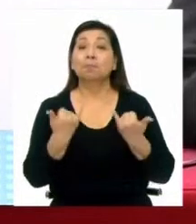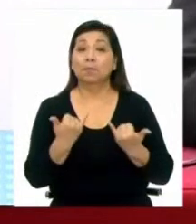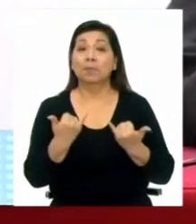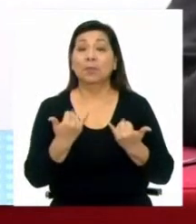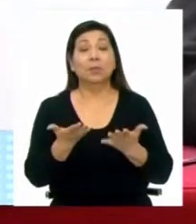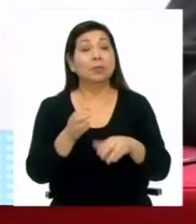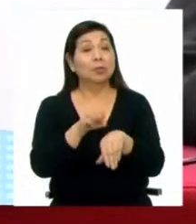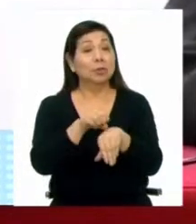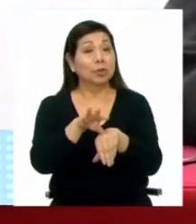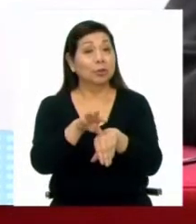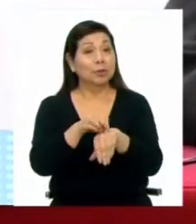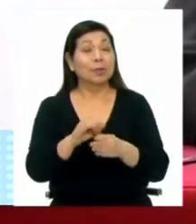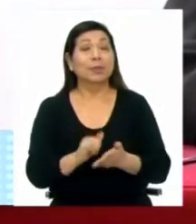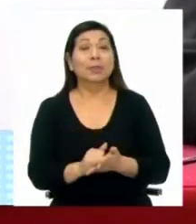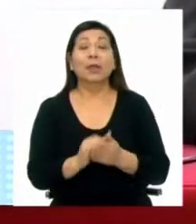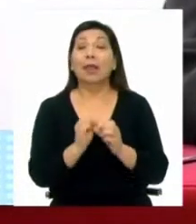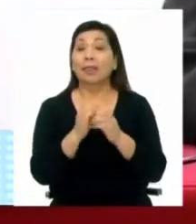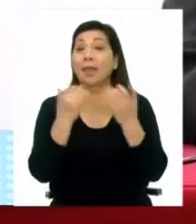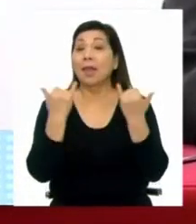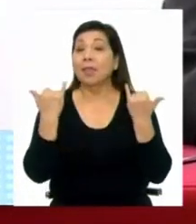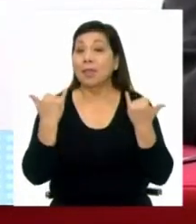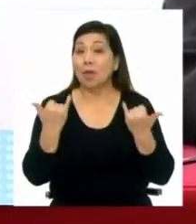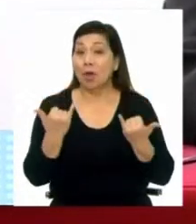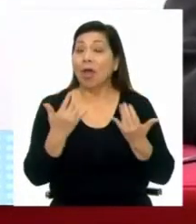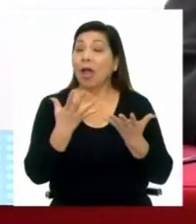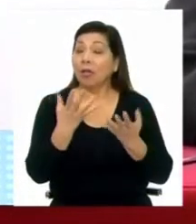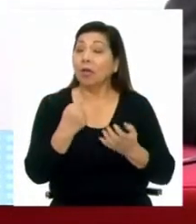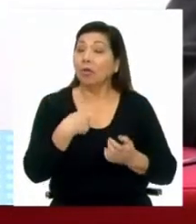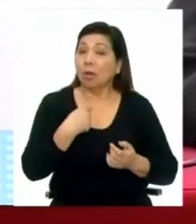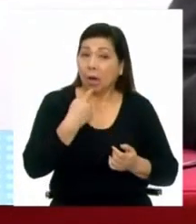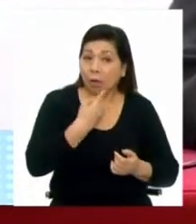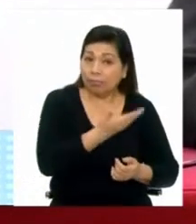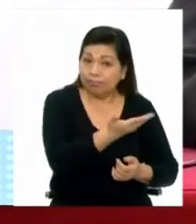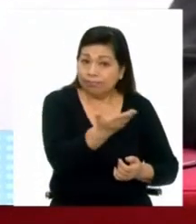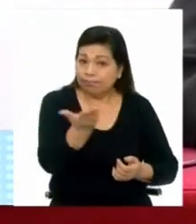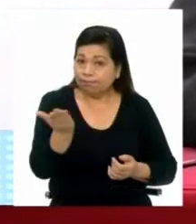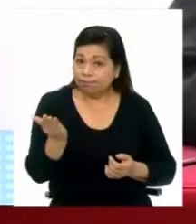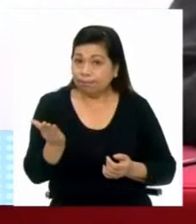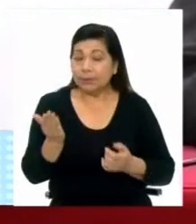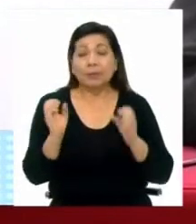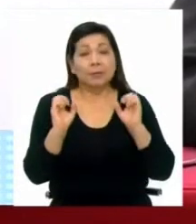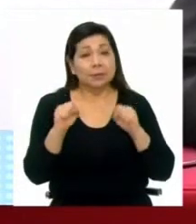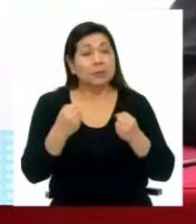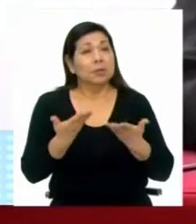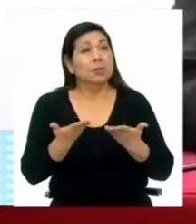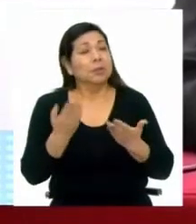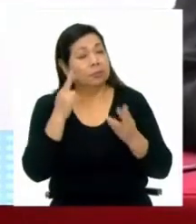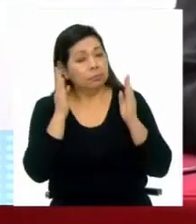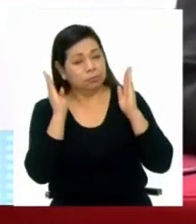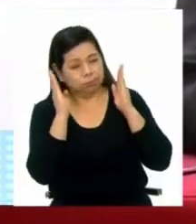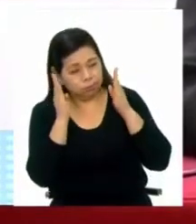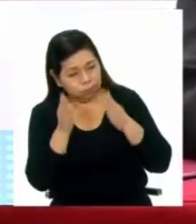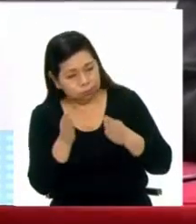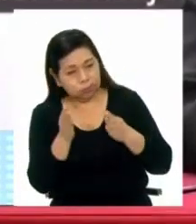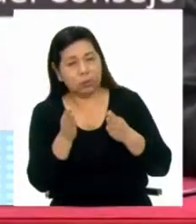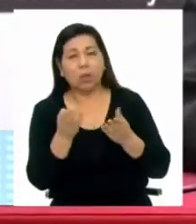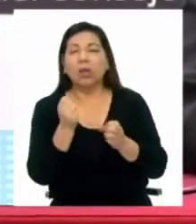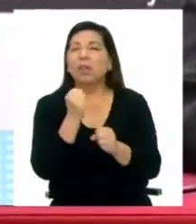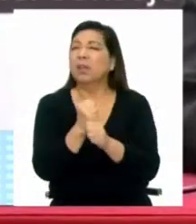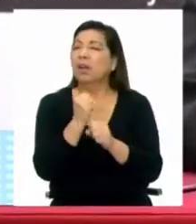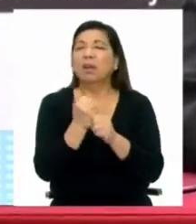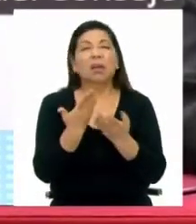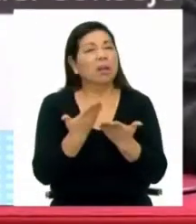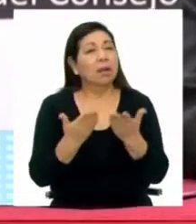este Consejo, y el día de hoy yo les quiero decir que hemos estado abocados a